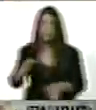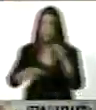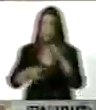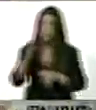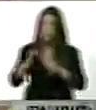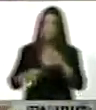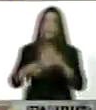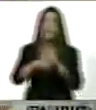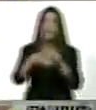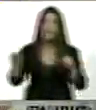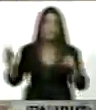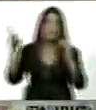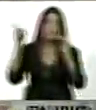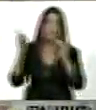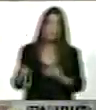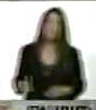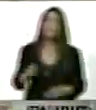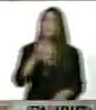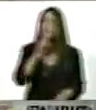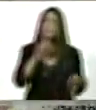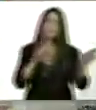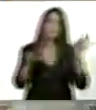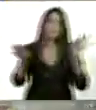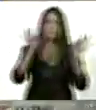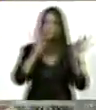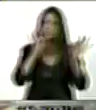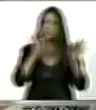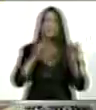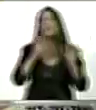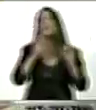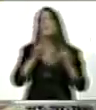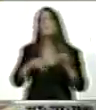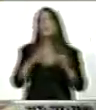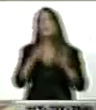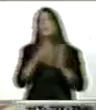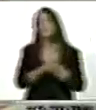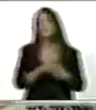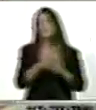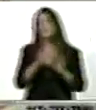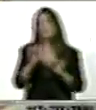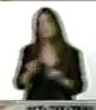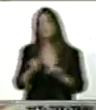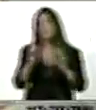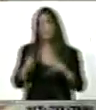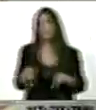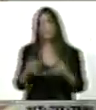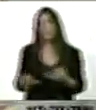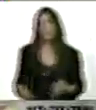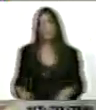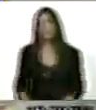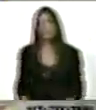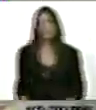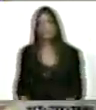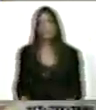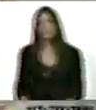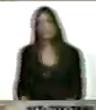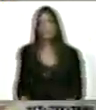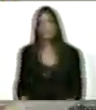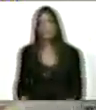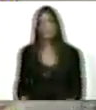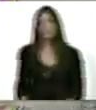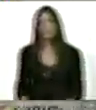Constitucional decidió quiénes eran esos rectores. Otro tanto ha ocurrido en esta oportunidad. Yo